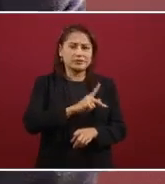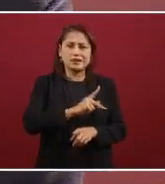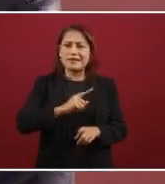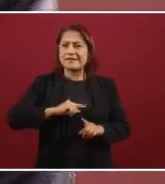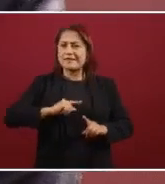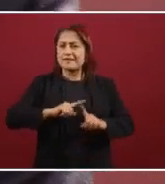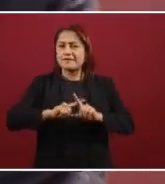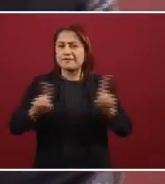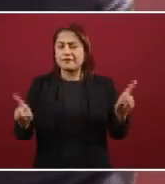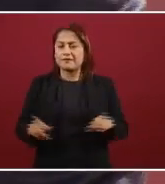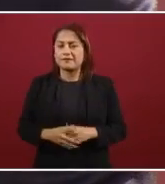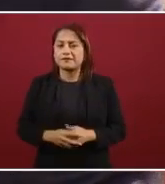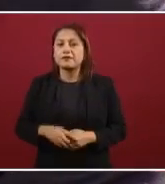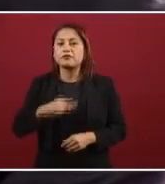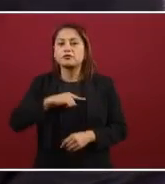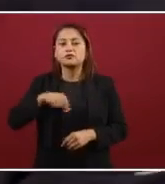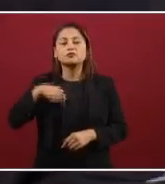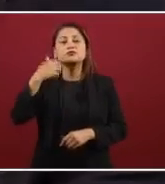Queremos